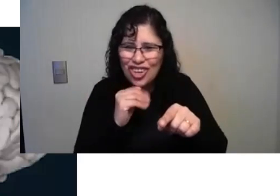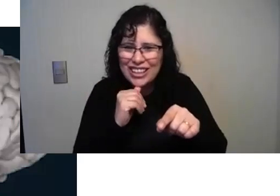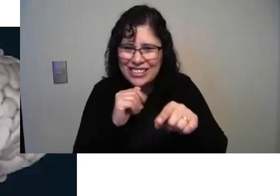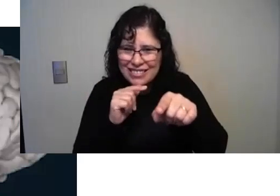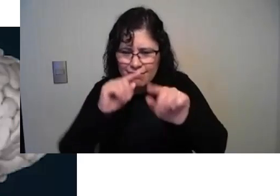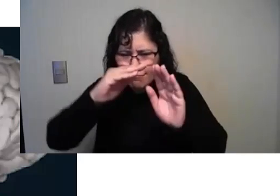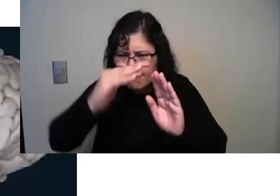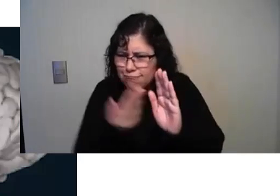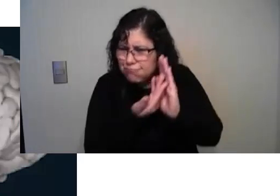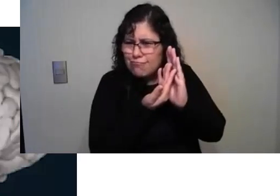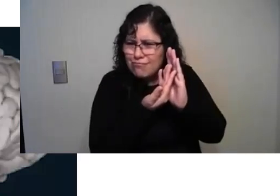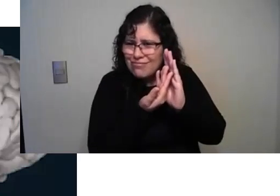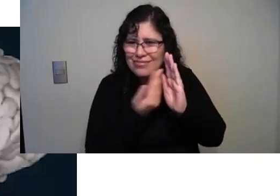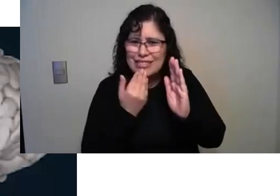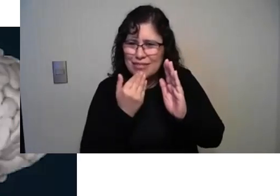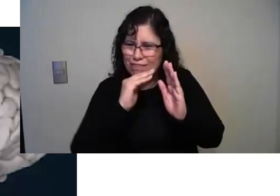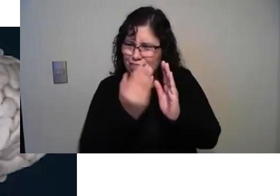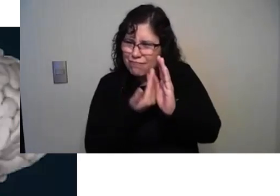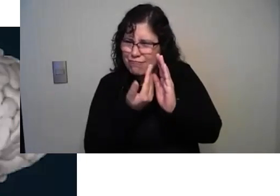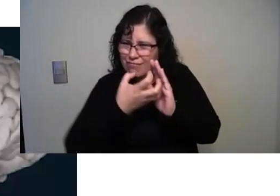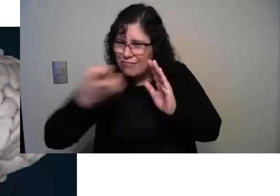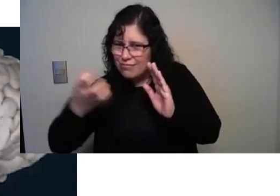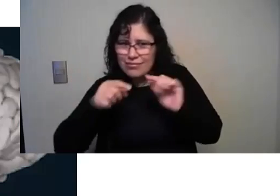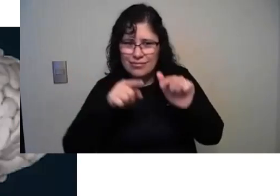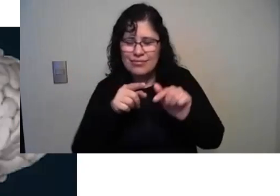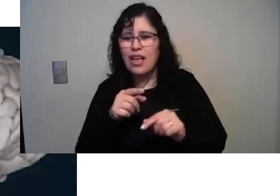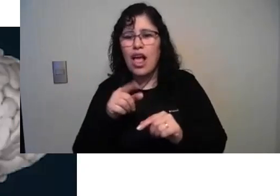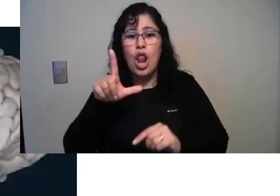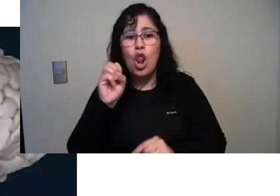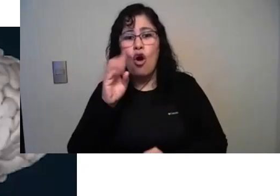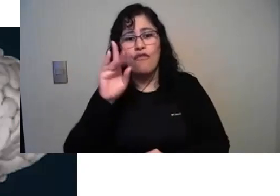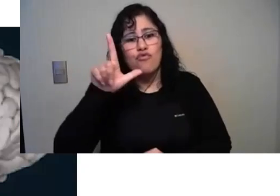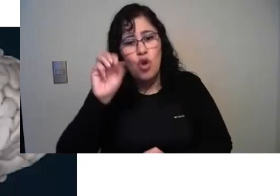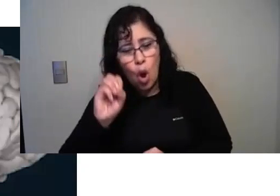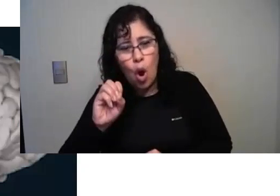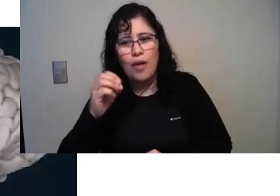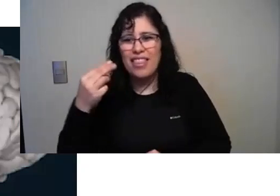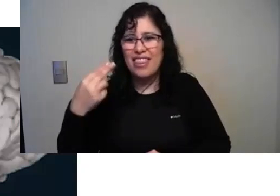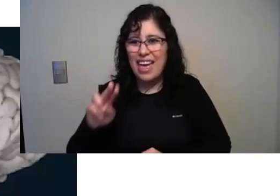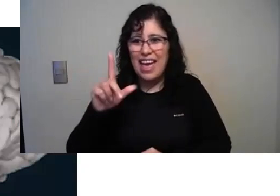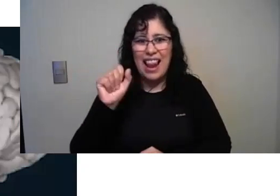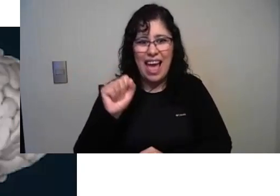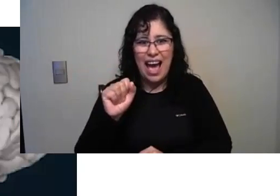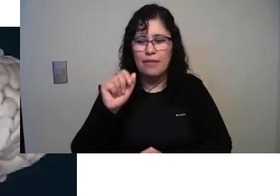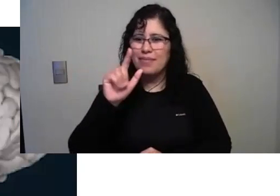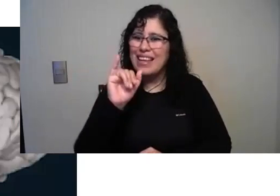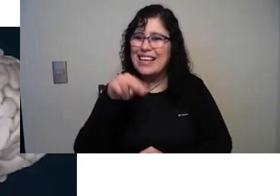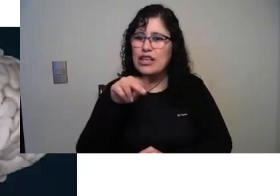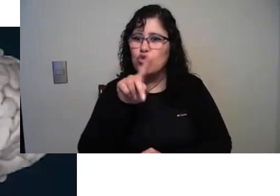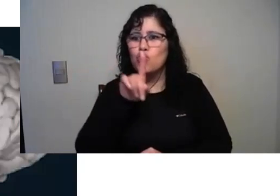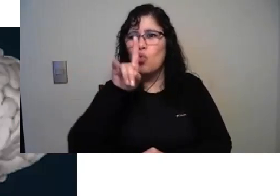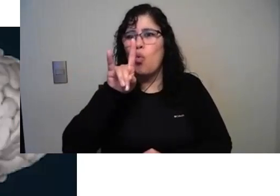al lóbulo de la ínsula, ¿ya? Que recuerden que el lóbulo de la ínsula no se puede